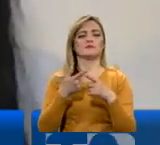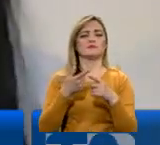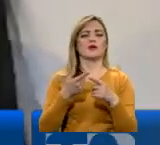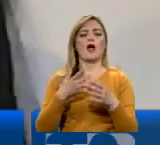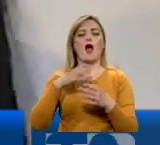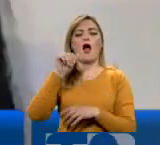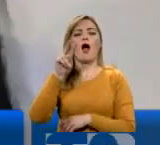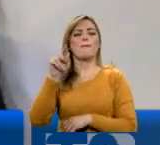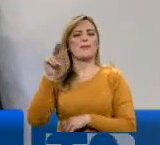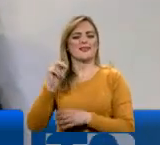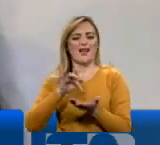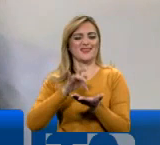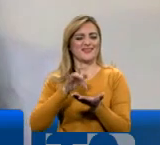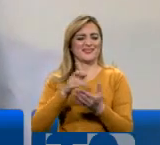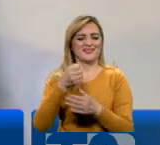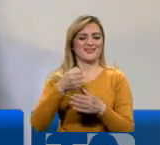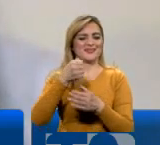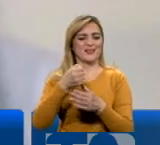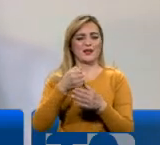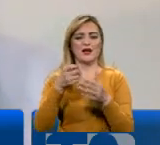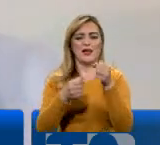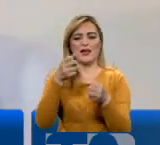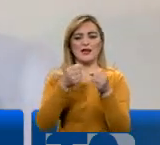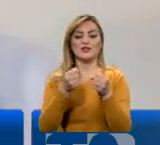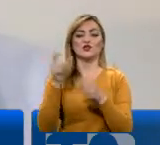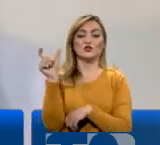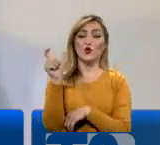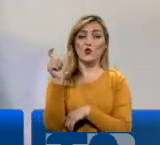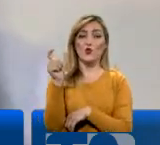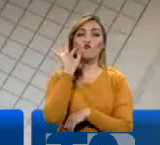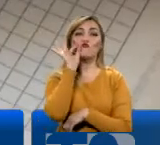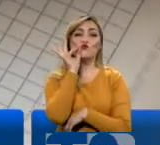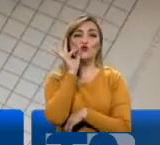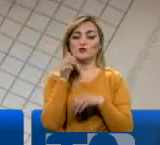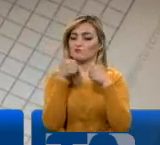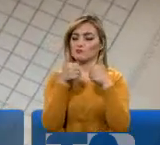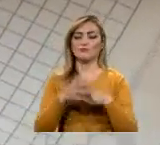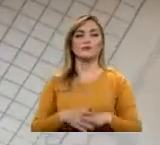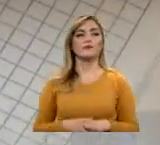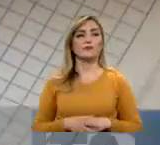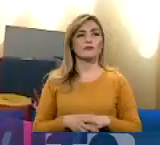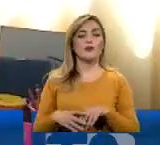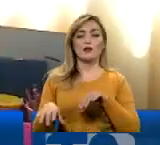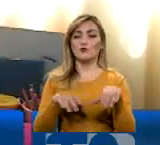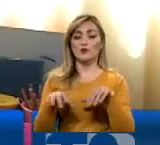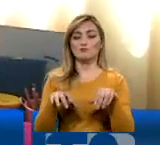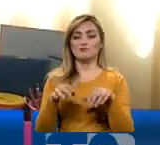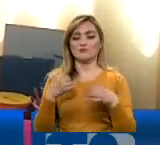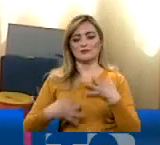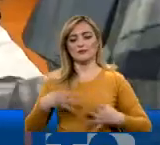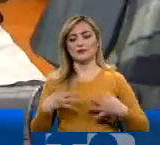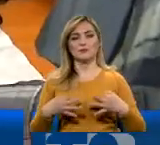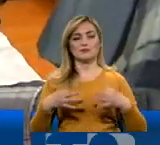avena con leche, podríamos incluir una porción de yogur acompañados de fruta, nos va muy bien. A pesar de que la actividad física es menor